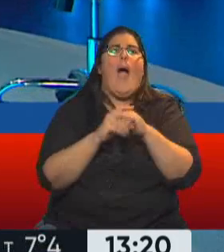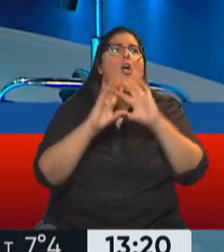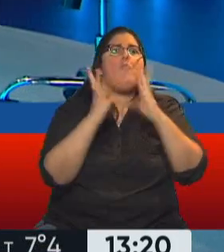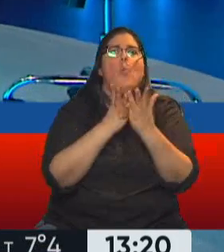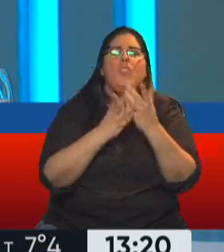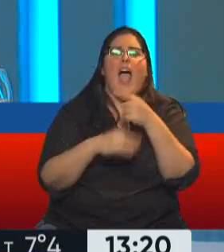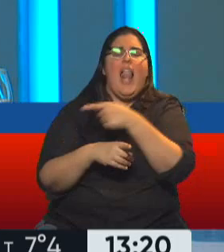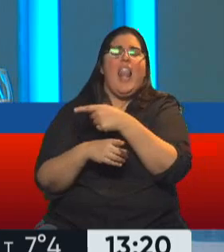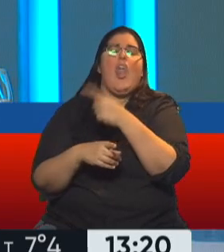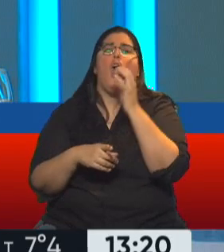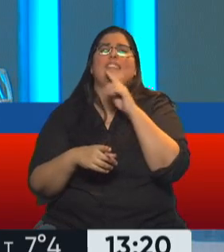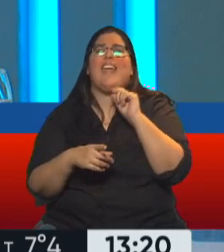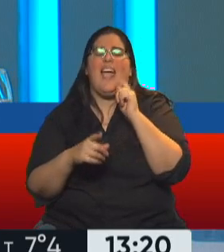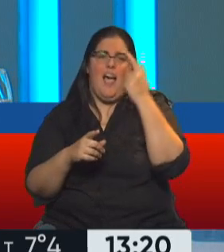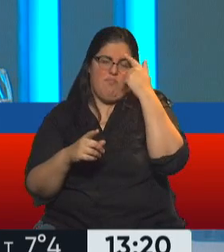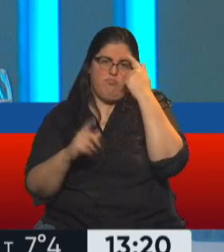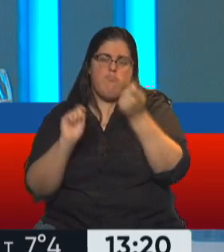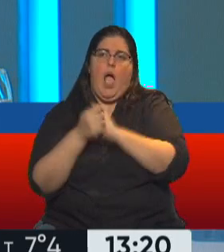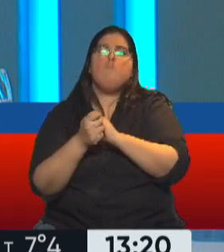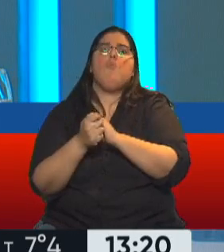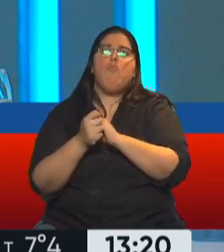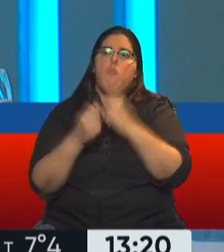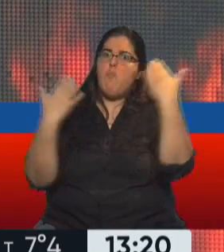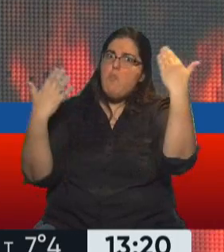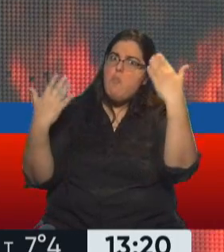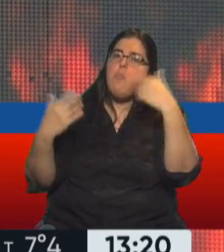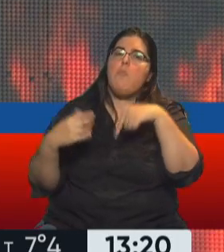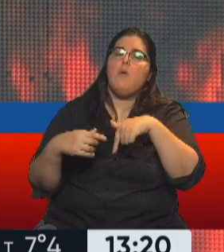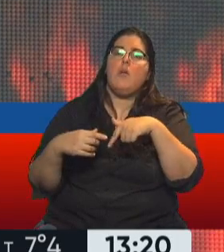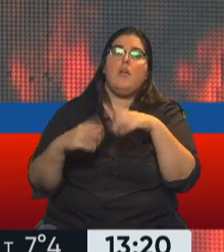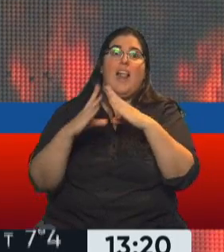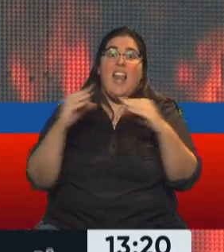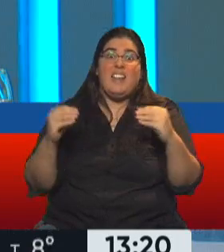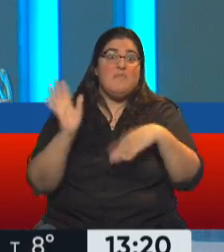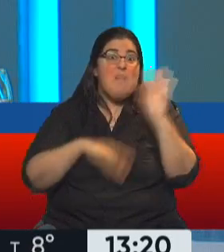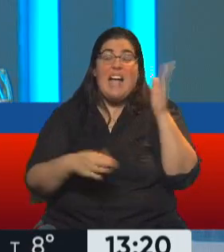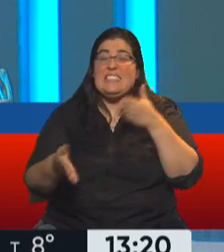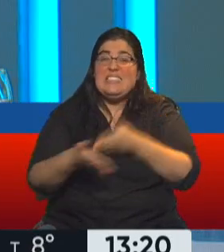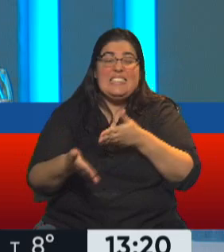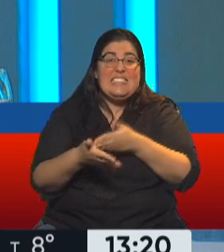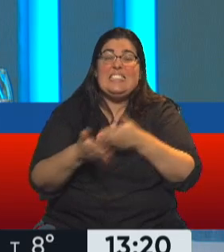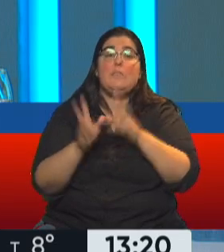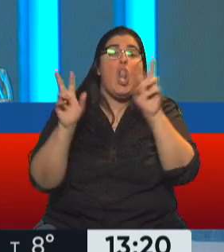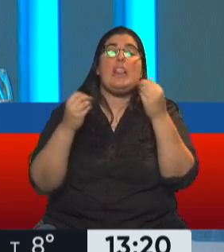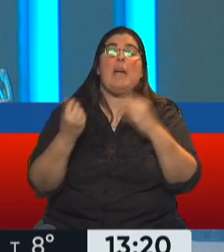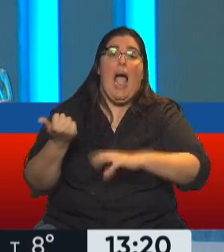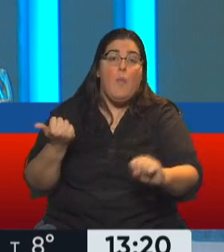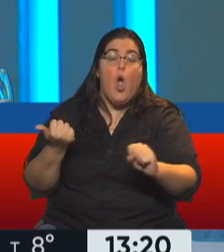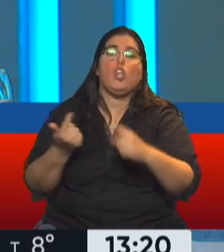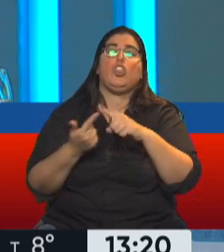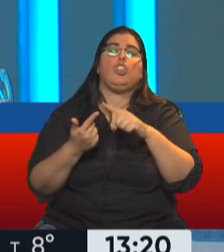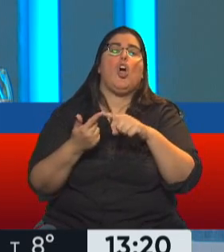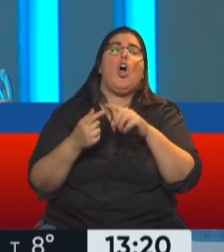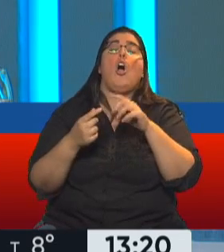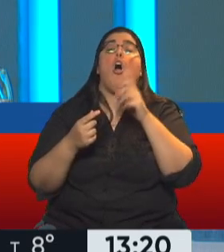un giro ultraconservador en materia de valores, etcétera. Es el país más restrictivo en términos de aborto de América Latina, Nicaragua, por la alianza de